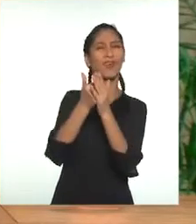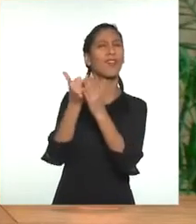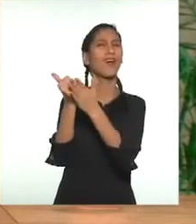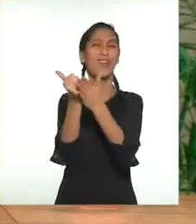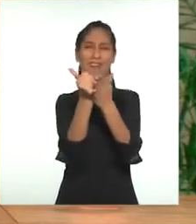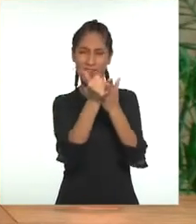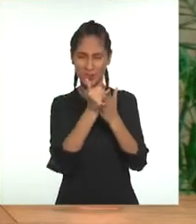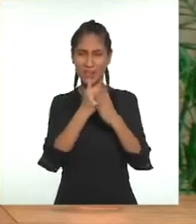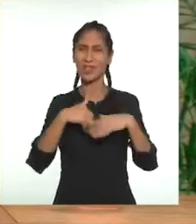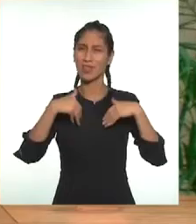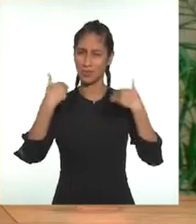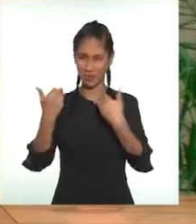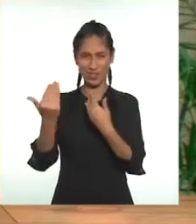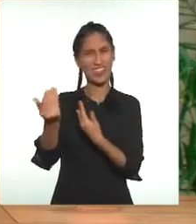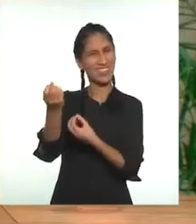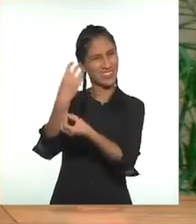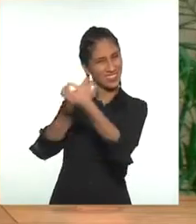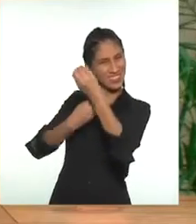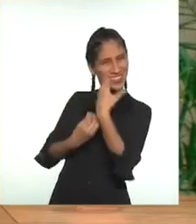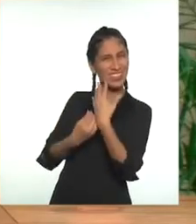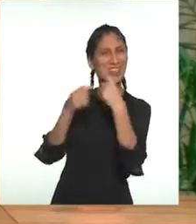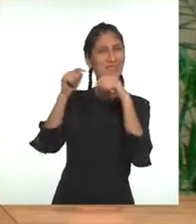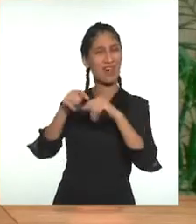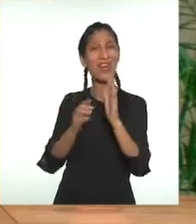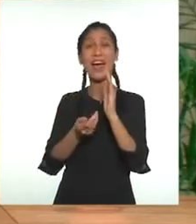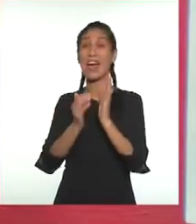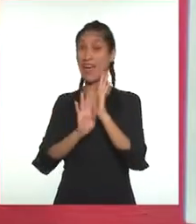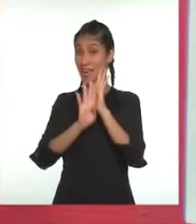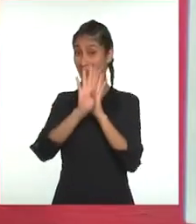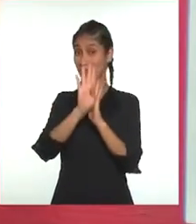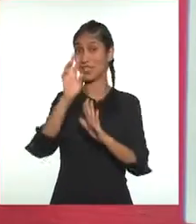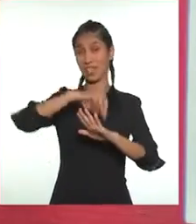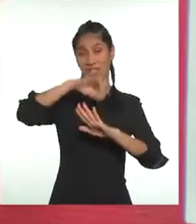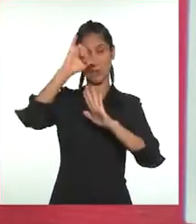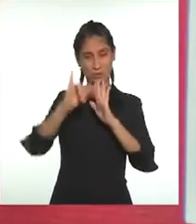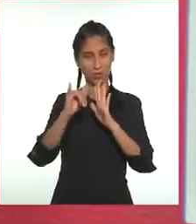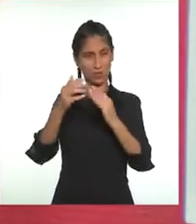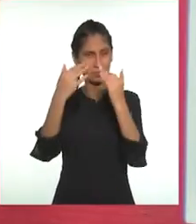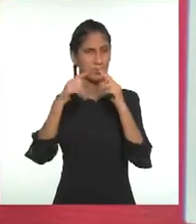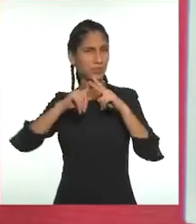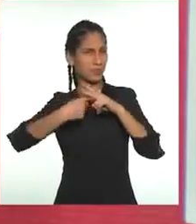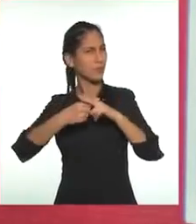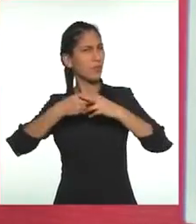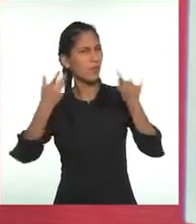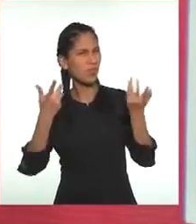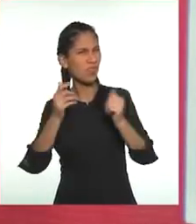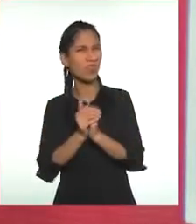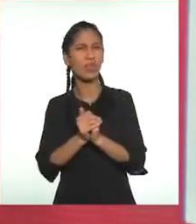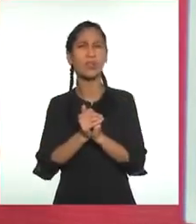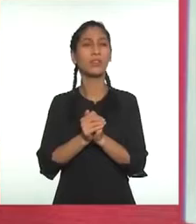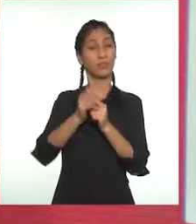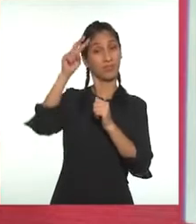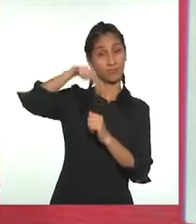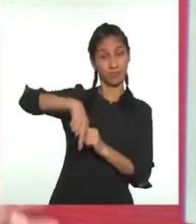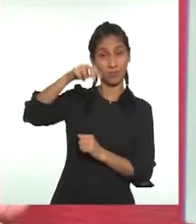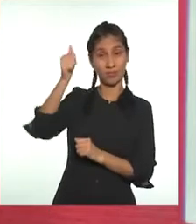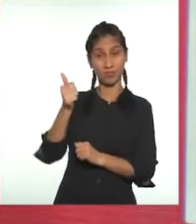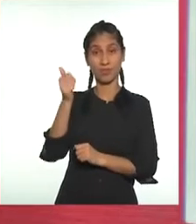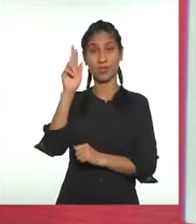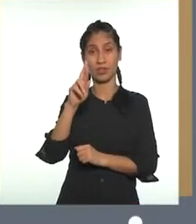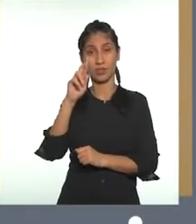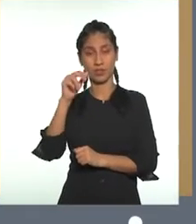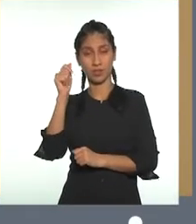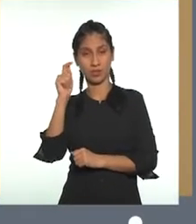pueda darnos para avanzar con nuestro proyecto y para quienes lo hagan en casa. Empezando por, ¿a qué le llamamos narrativa